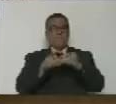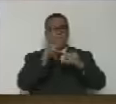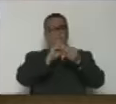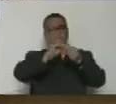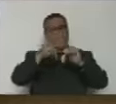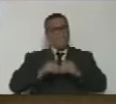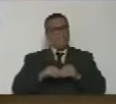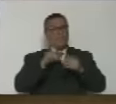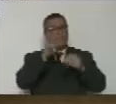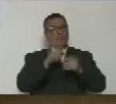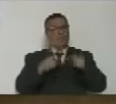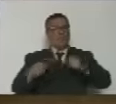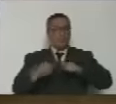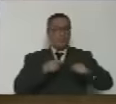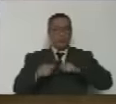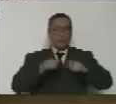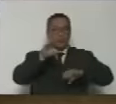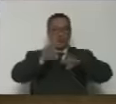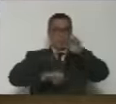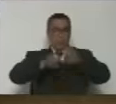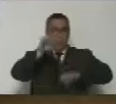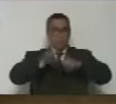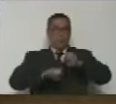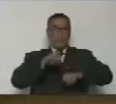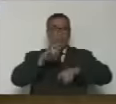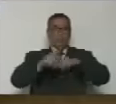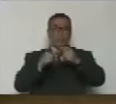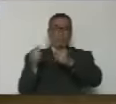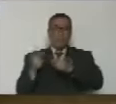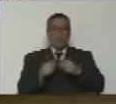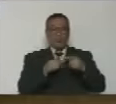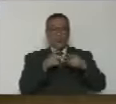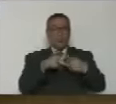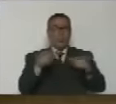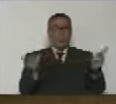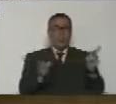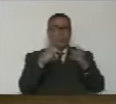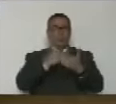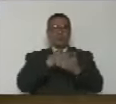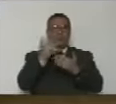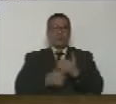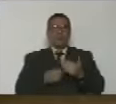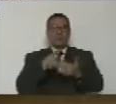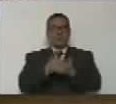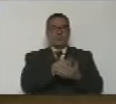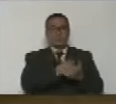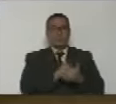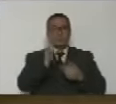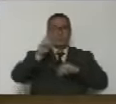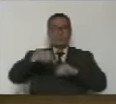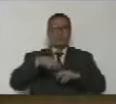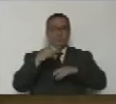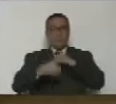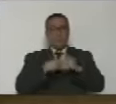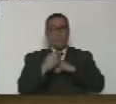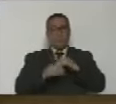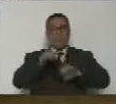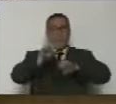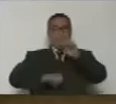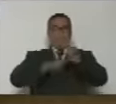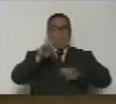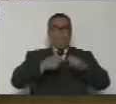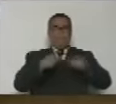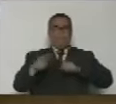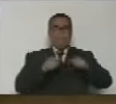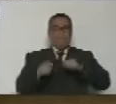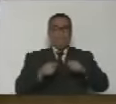formulación, ejecución, control y evaluación de los presupuestos públicos, planes de inversión, así como la ejecución, evaluación y